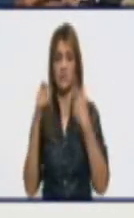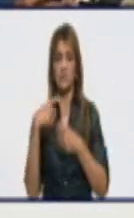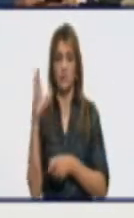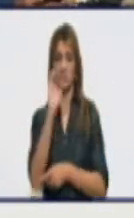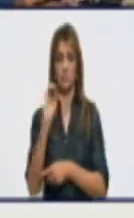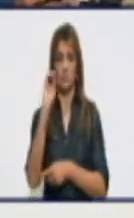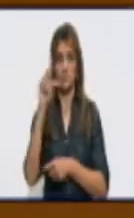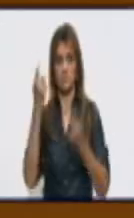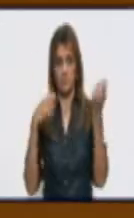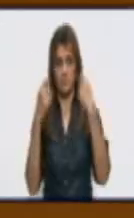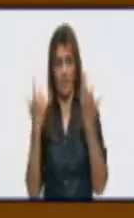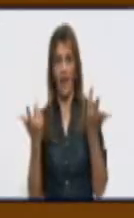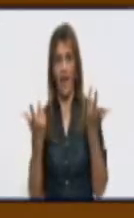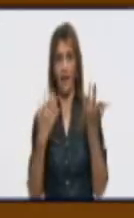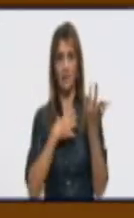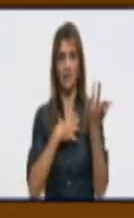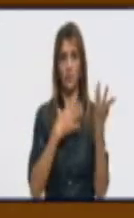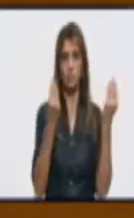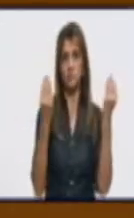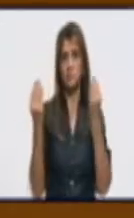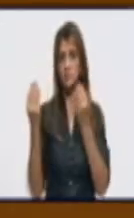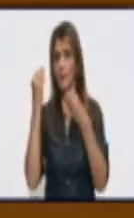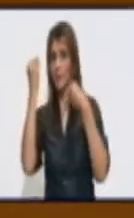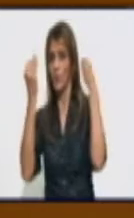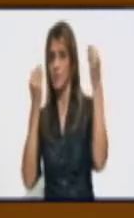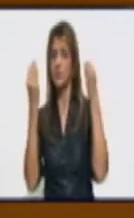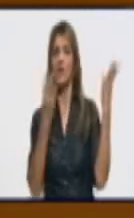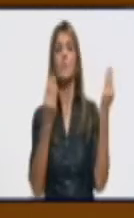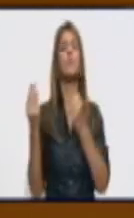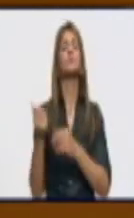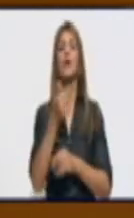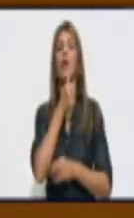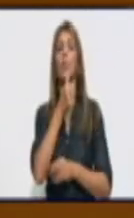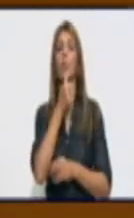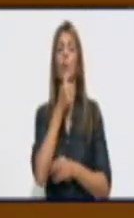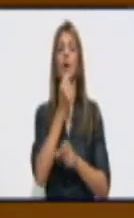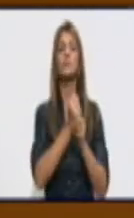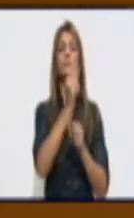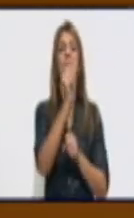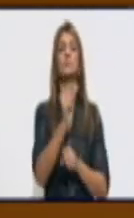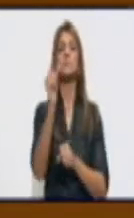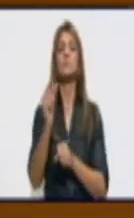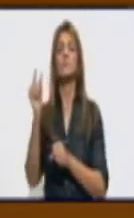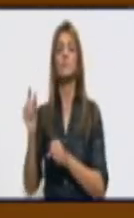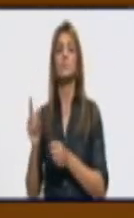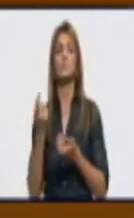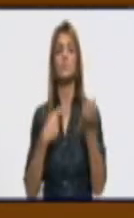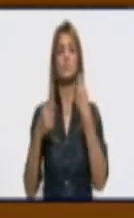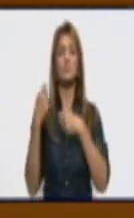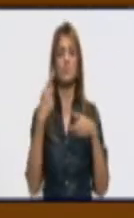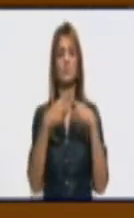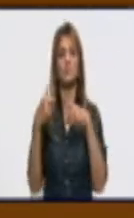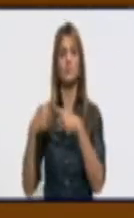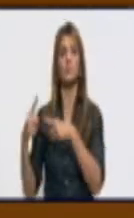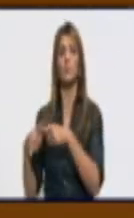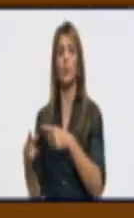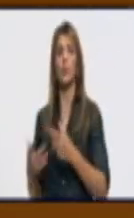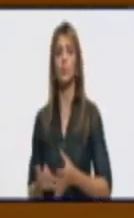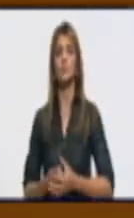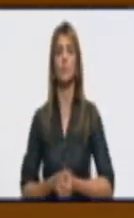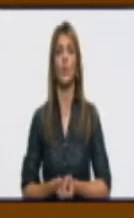muchas dudas, muchas preocupaciones de los productores, de la gente que vende el producto, que lo vende